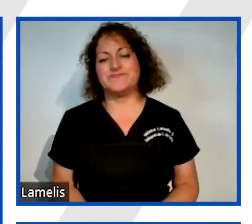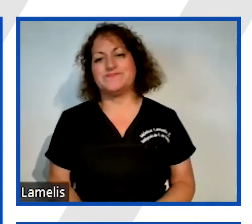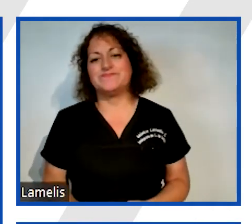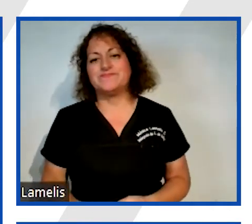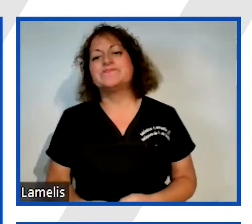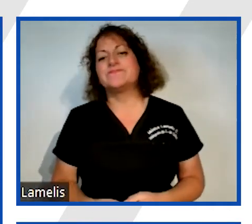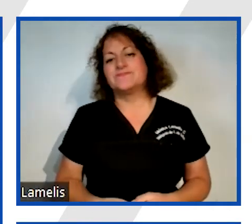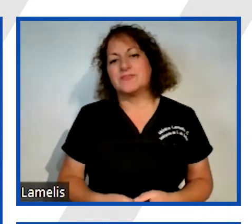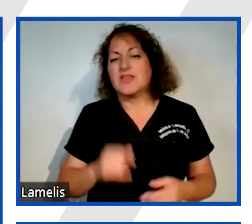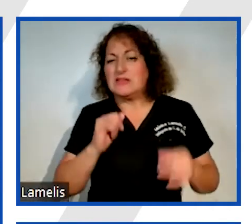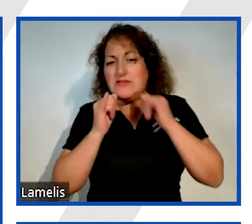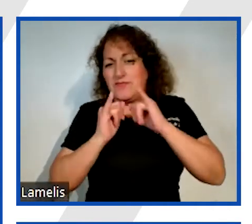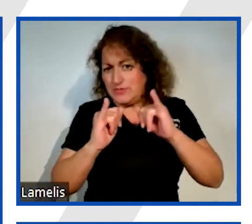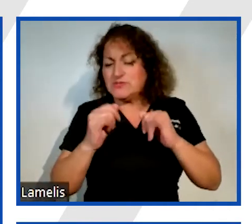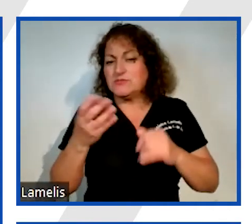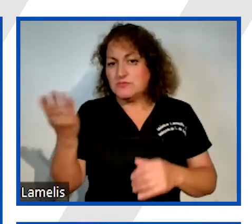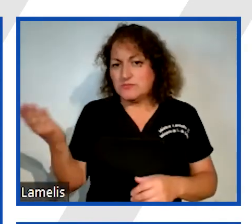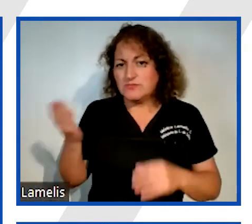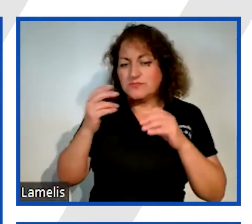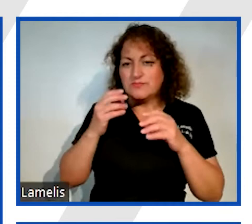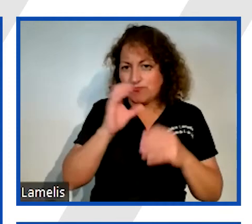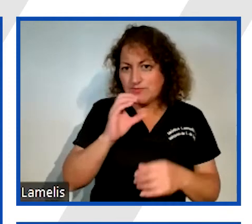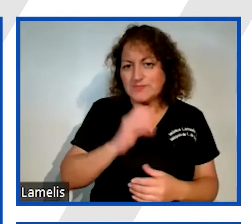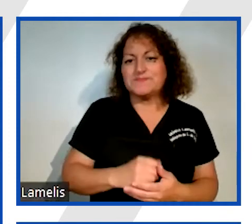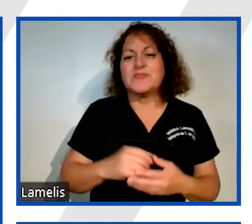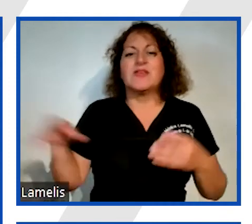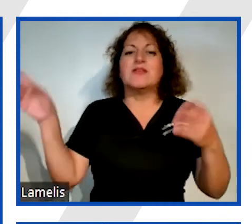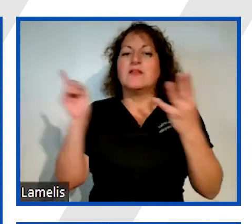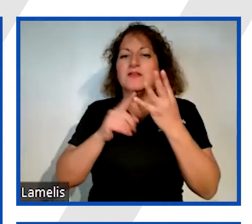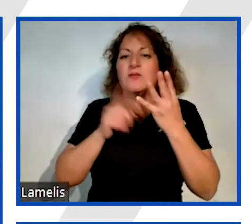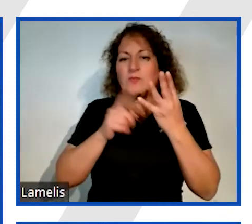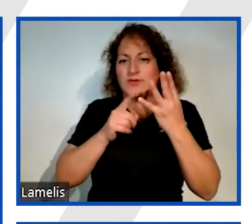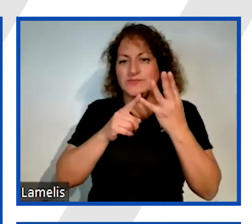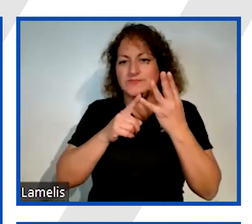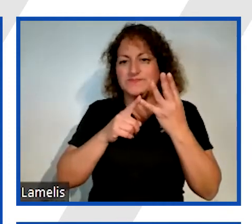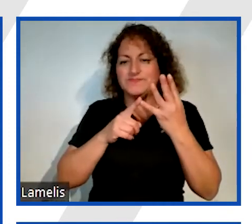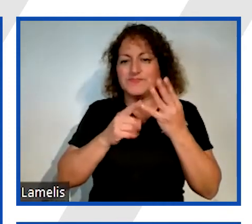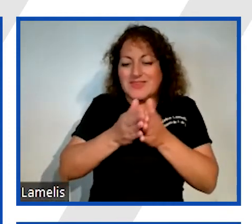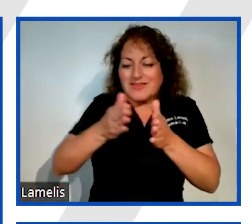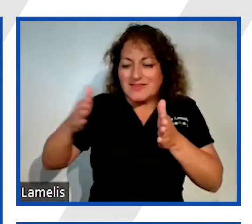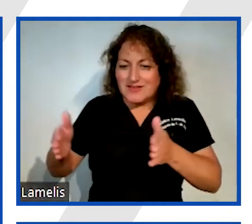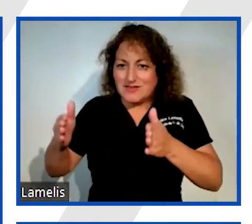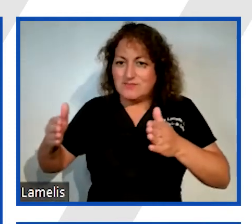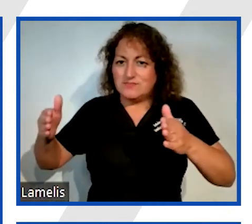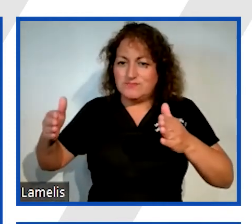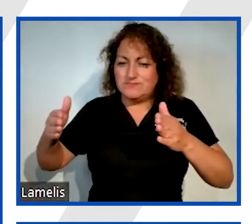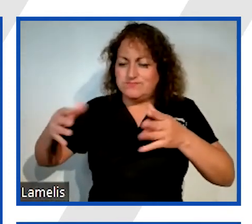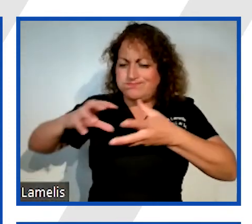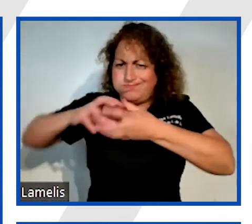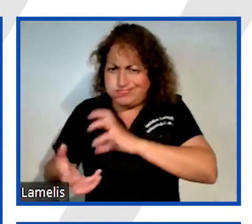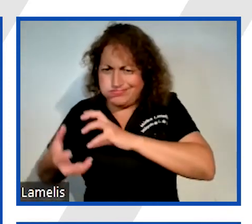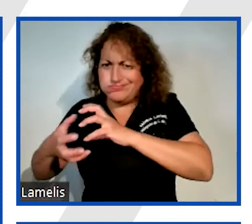cataclísmica que desde hace 1900 hasta aproximadamente 600 millones de años atrás tenemos